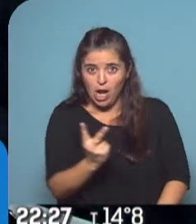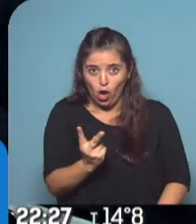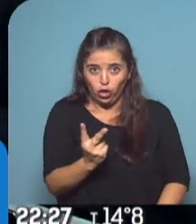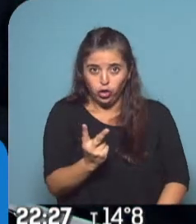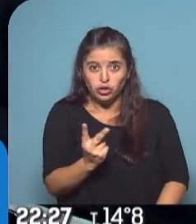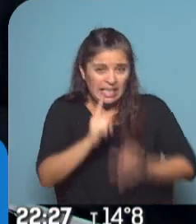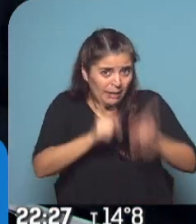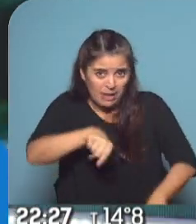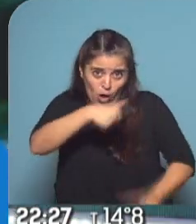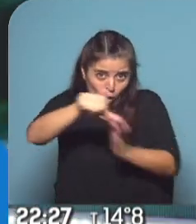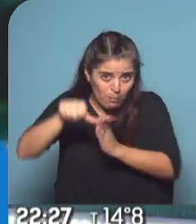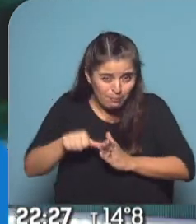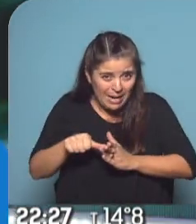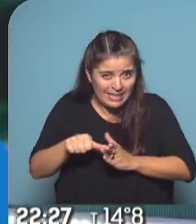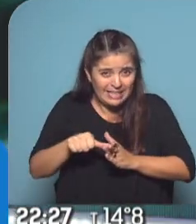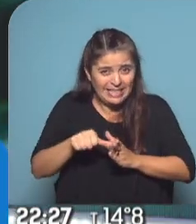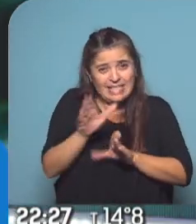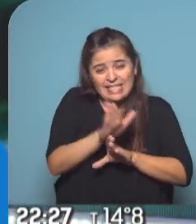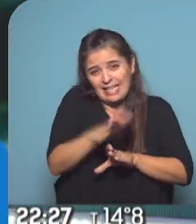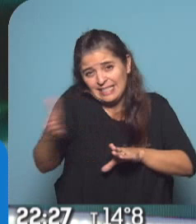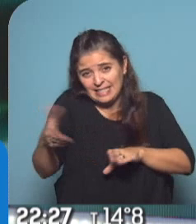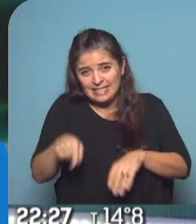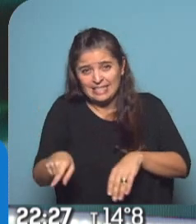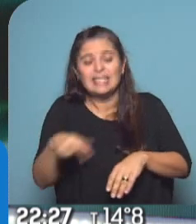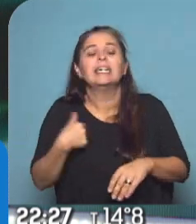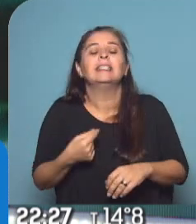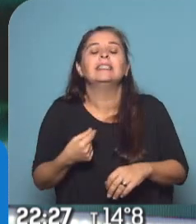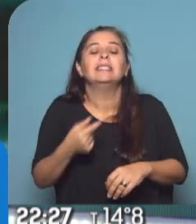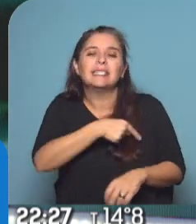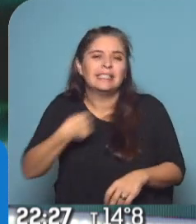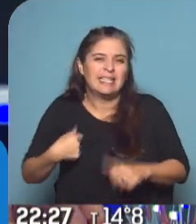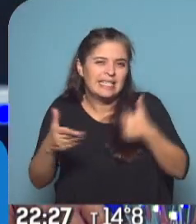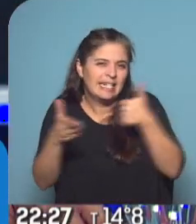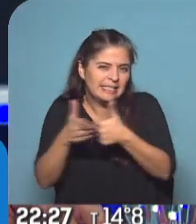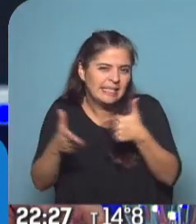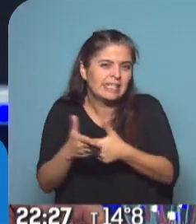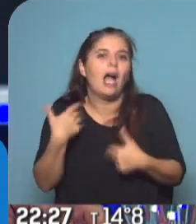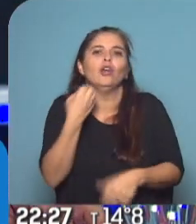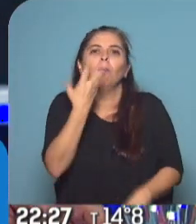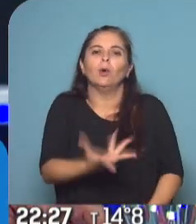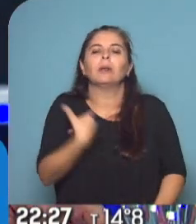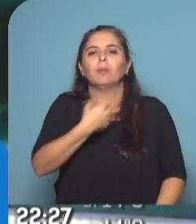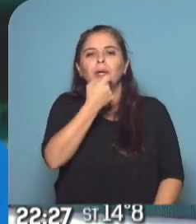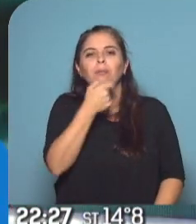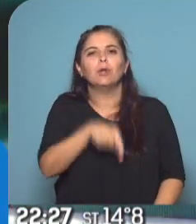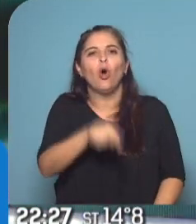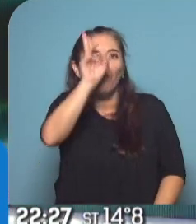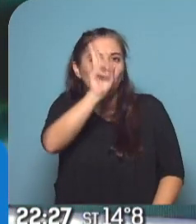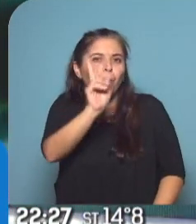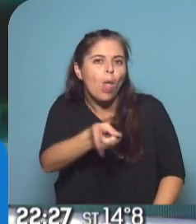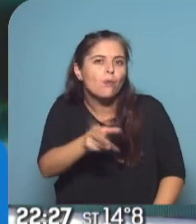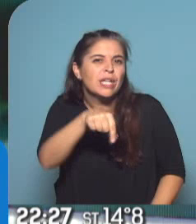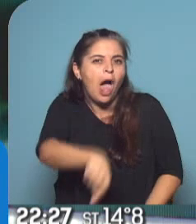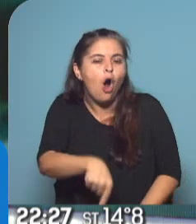asiática por ejemplo creo que lo más importante lo que está en juego en lo que es prohibir la comercialización de productos de